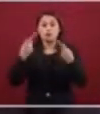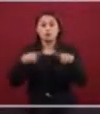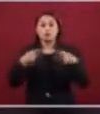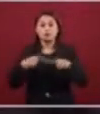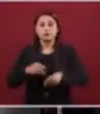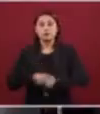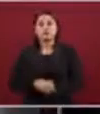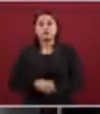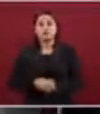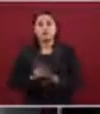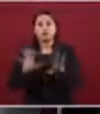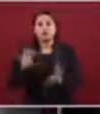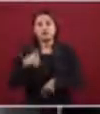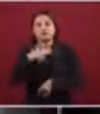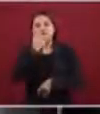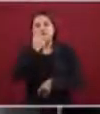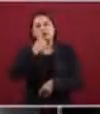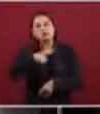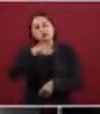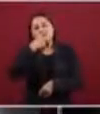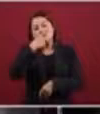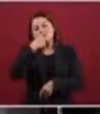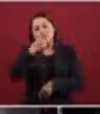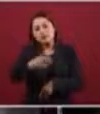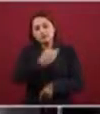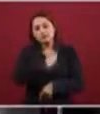administración del presidente López Obrador, pero entonces